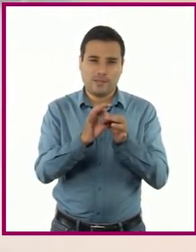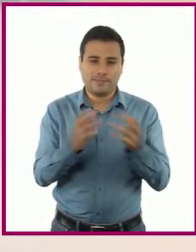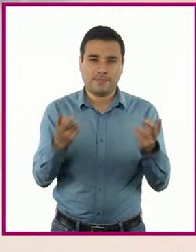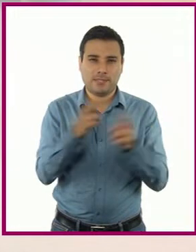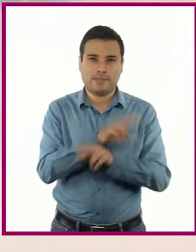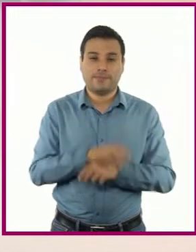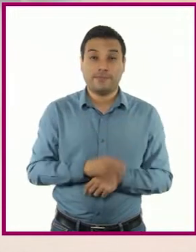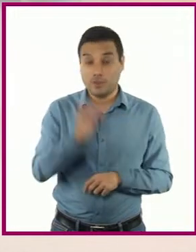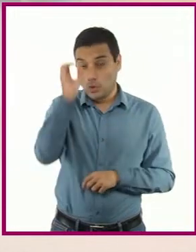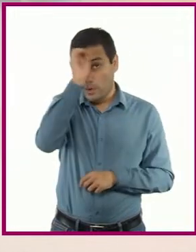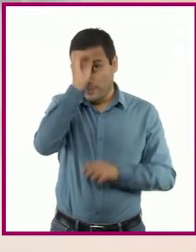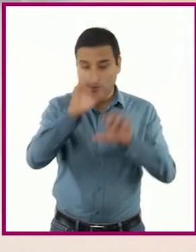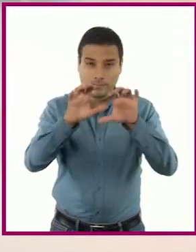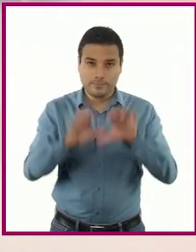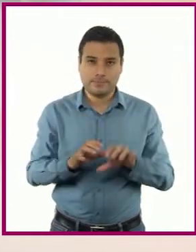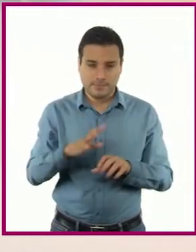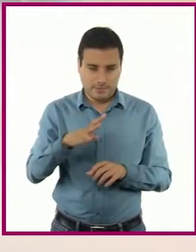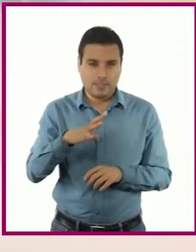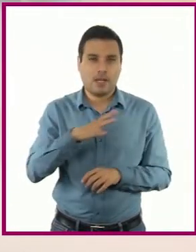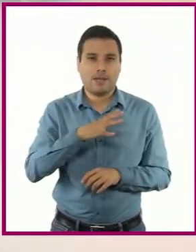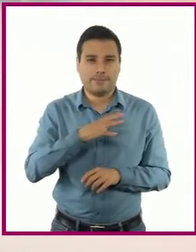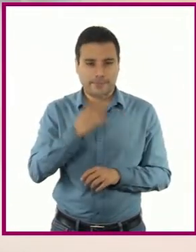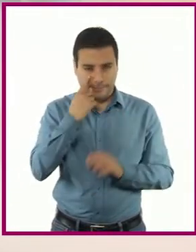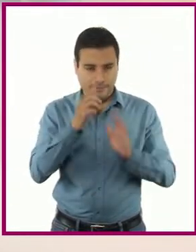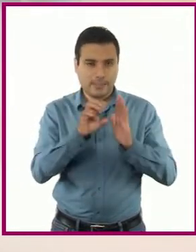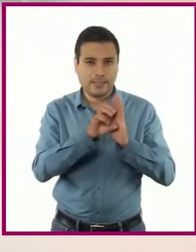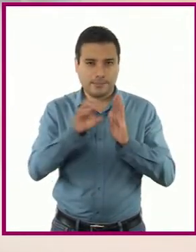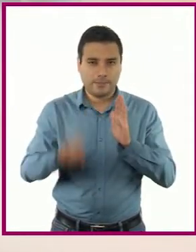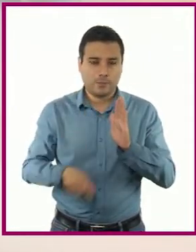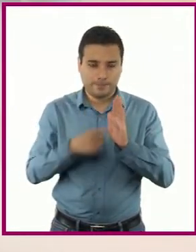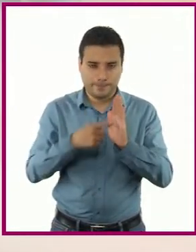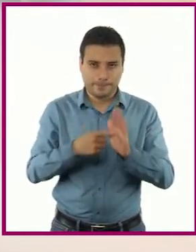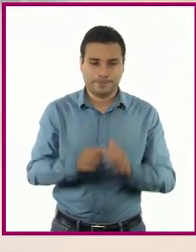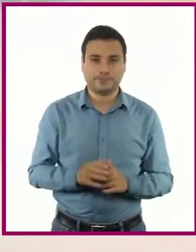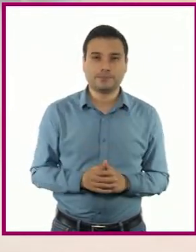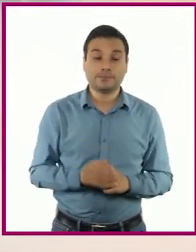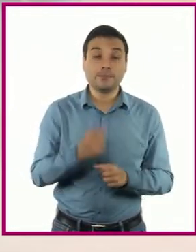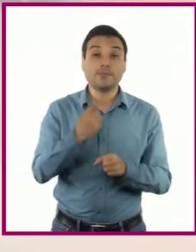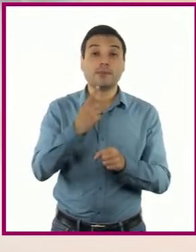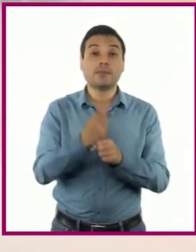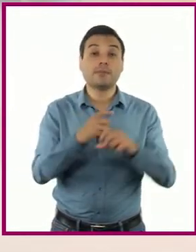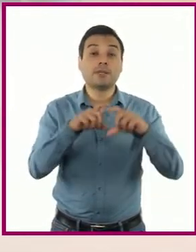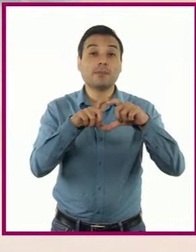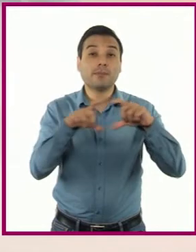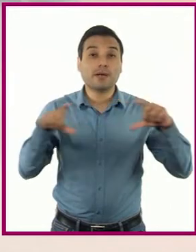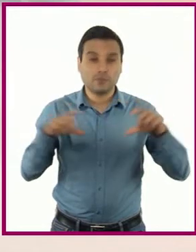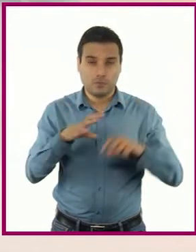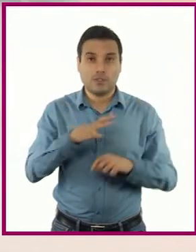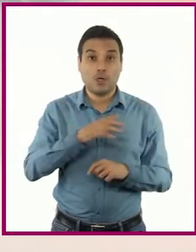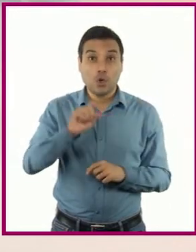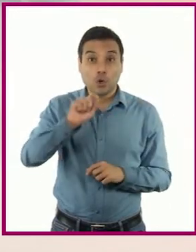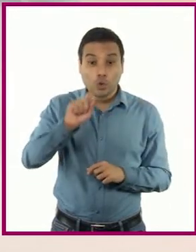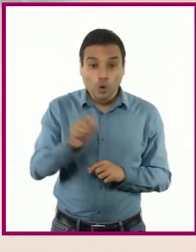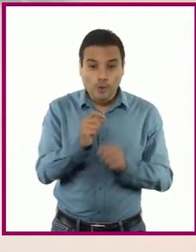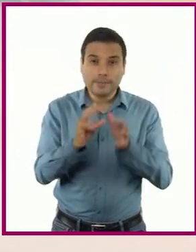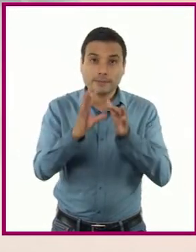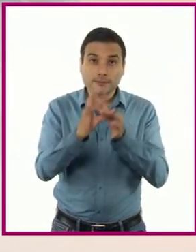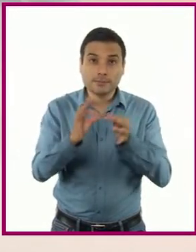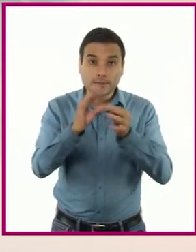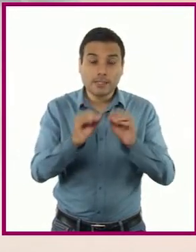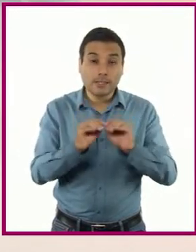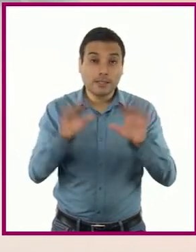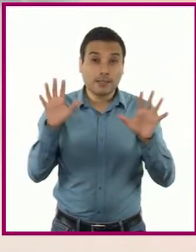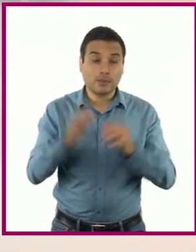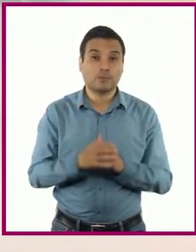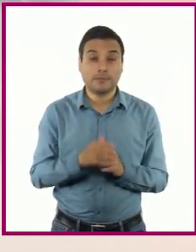hallamos algunos usos. Veamos algunos párrafos. En el primero vemos comas de aclaración. Se